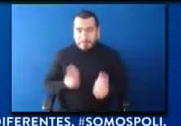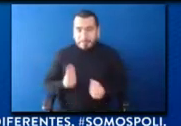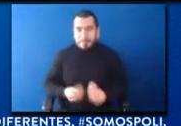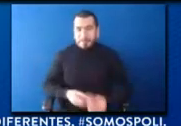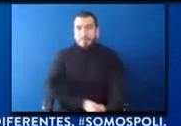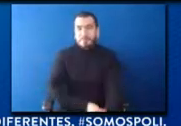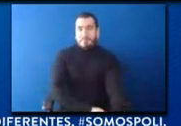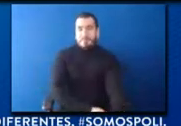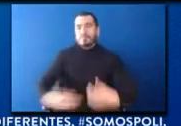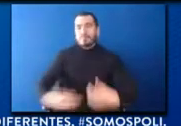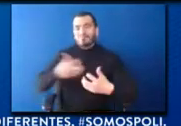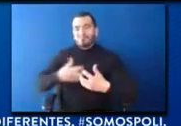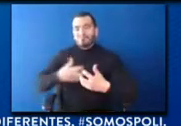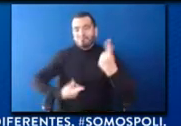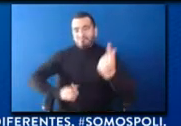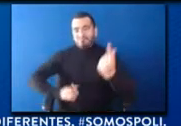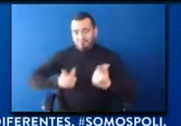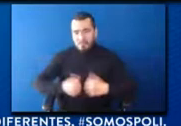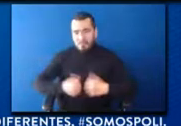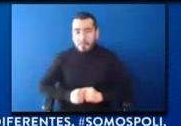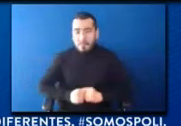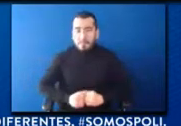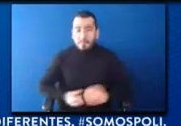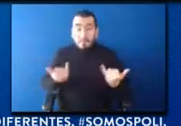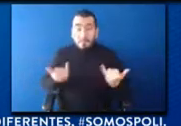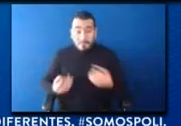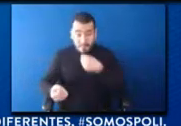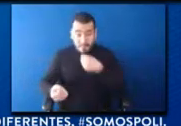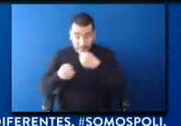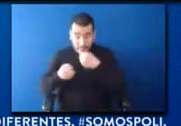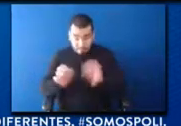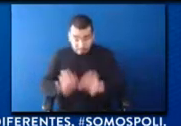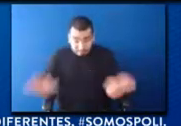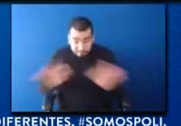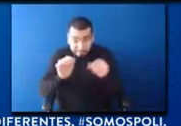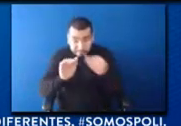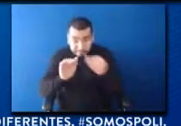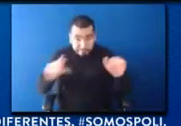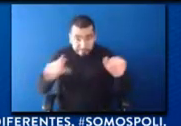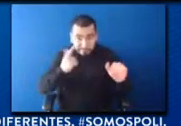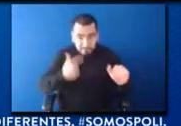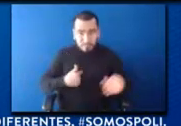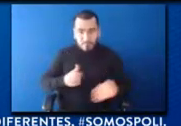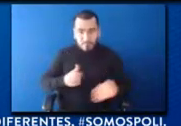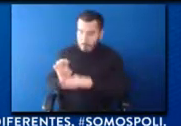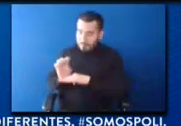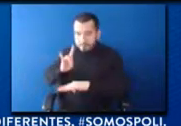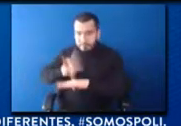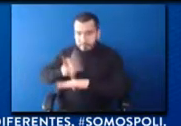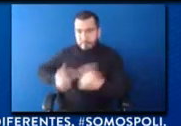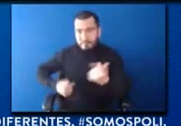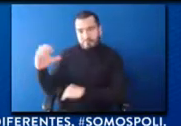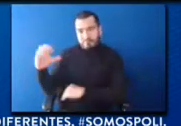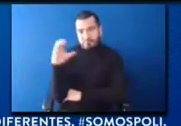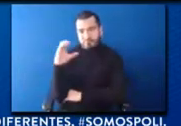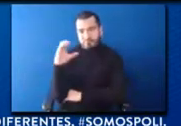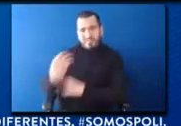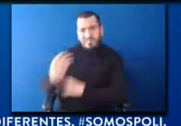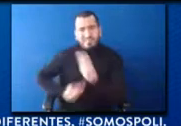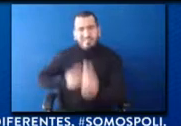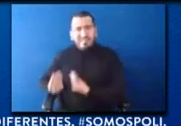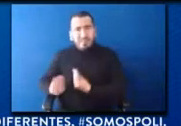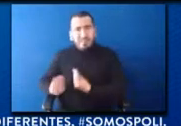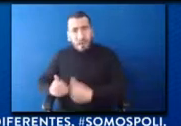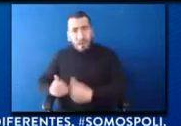en el sistema financiero. La noticia importante es que las autoridades están aprovechando esa transformación digital con